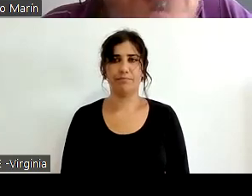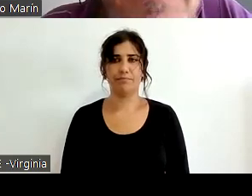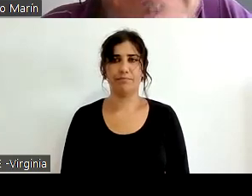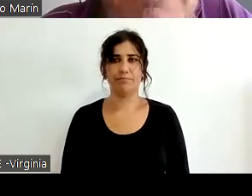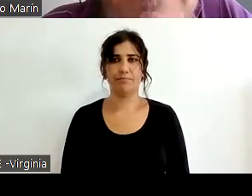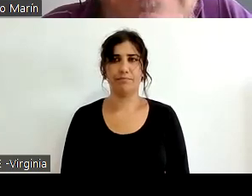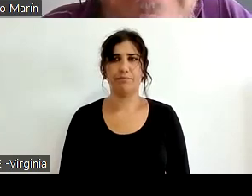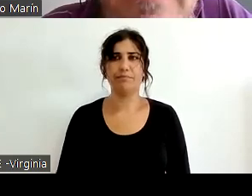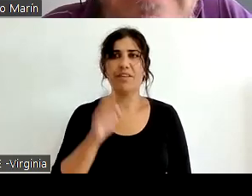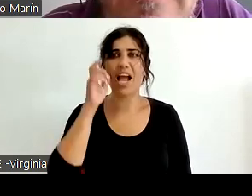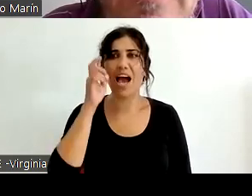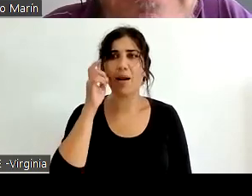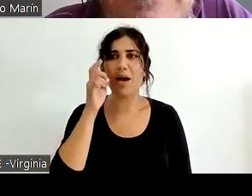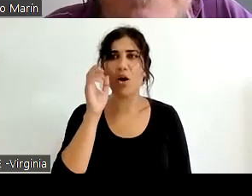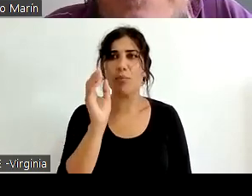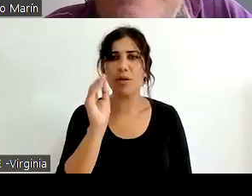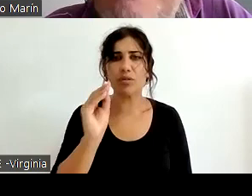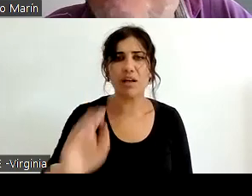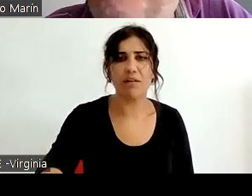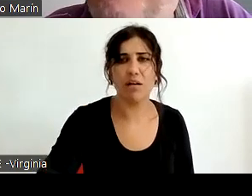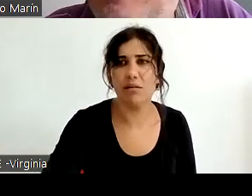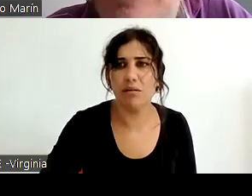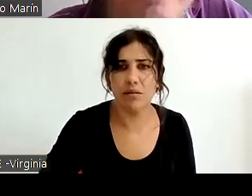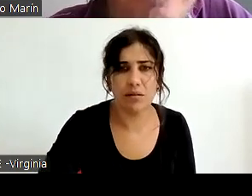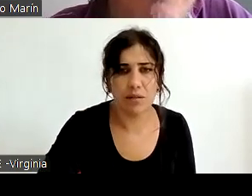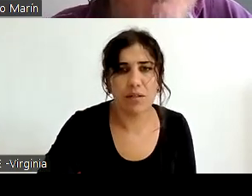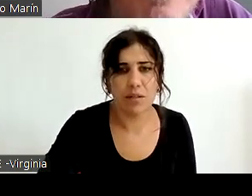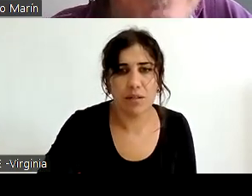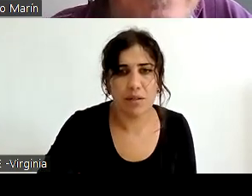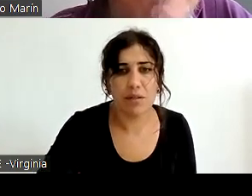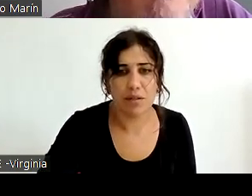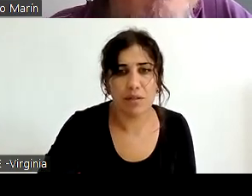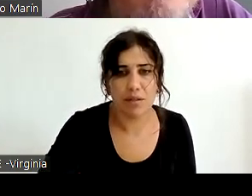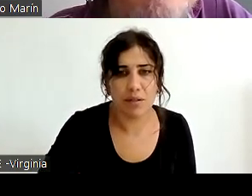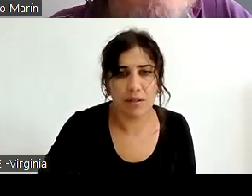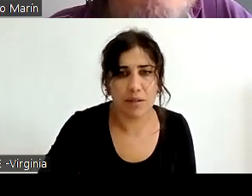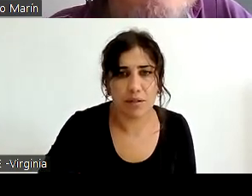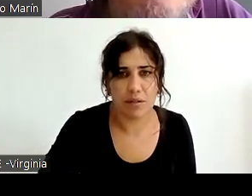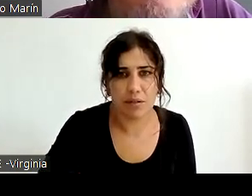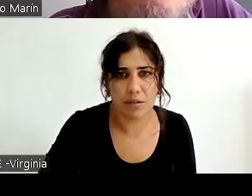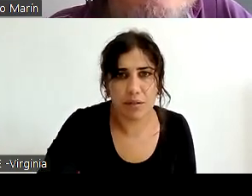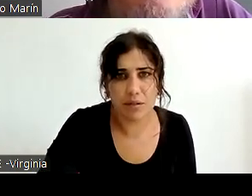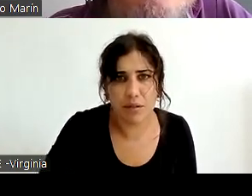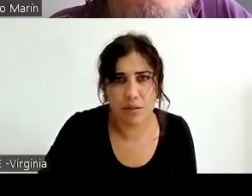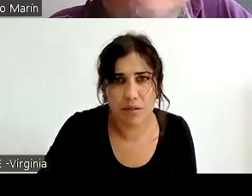Carmelo nos comentaba sin intérprete, pero tenemos a Virginia aquí.